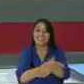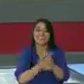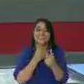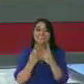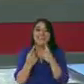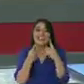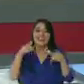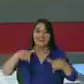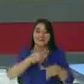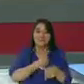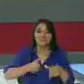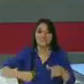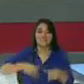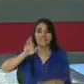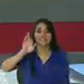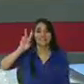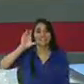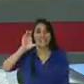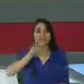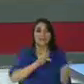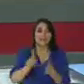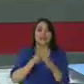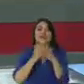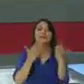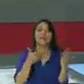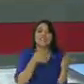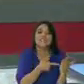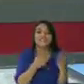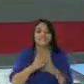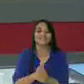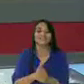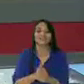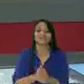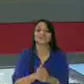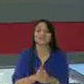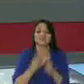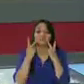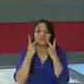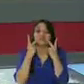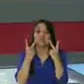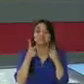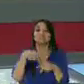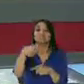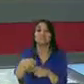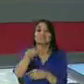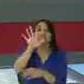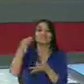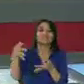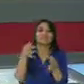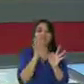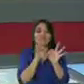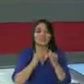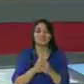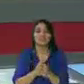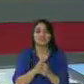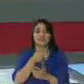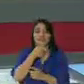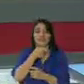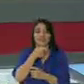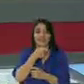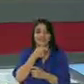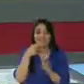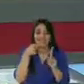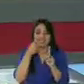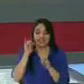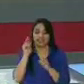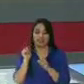en Televicentro, que organiza el grupo El Comercio y que evidentemente será el 5 de febrero. Durante la entrevista, Espinel